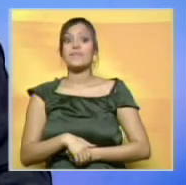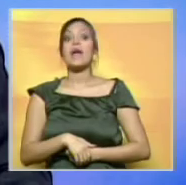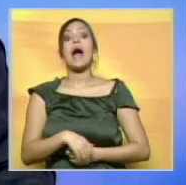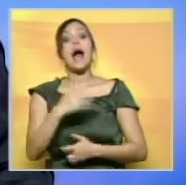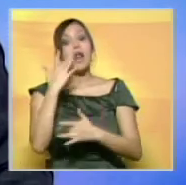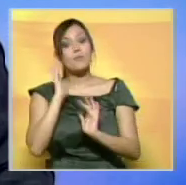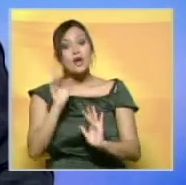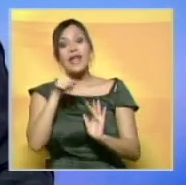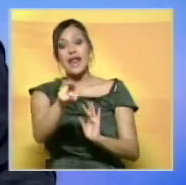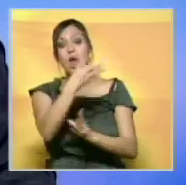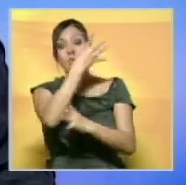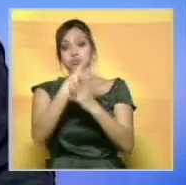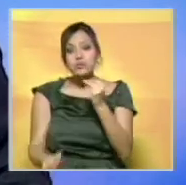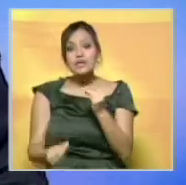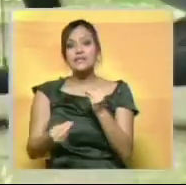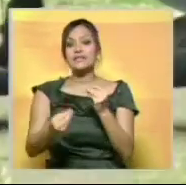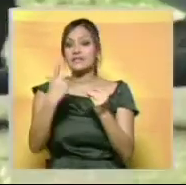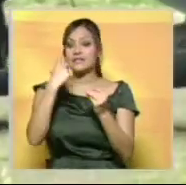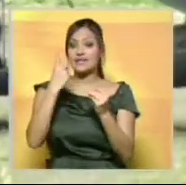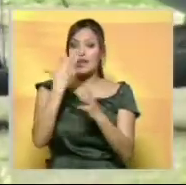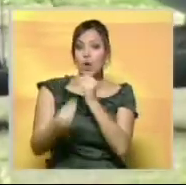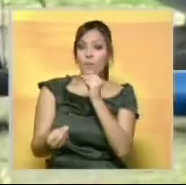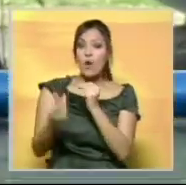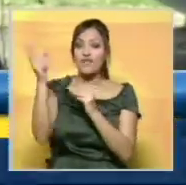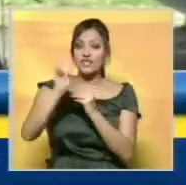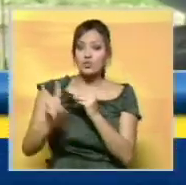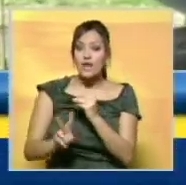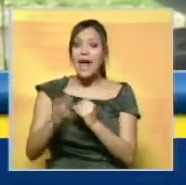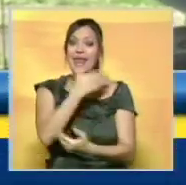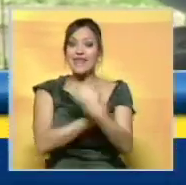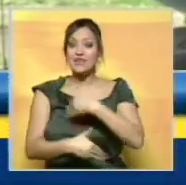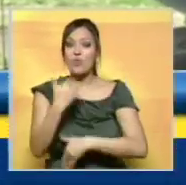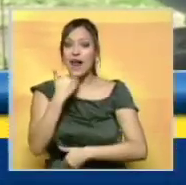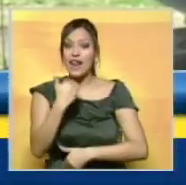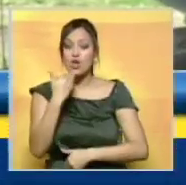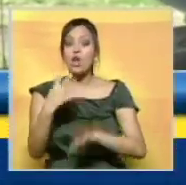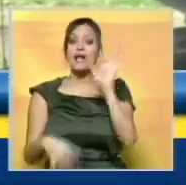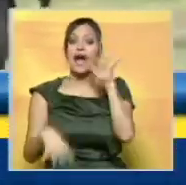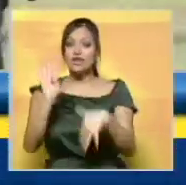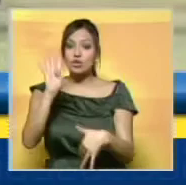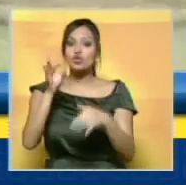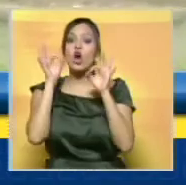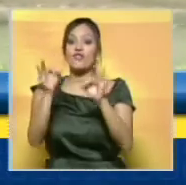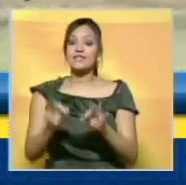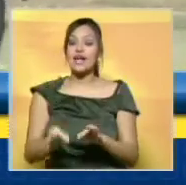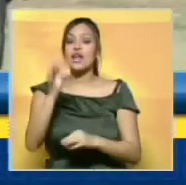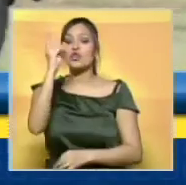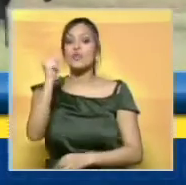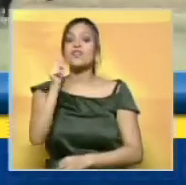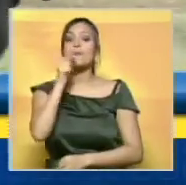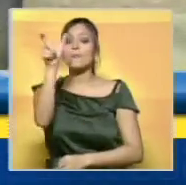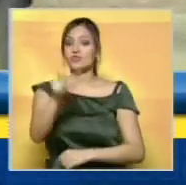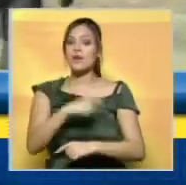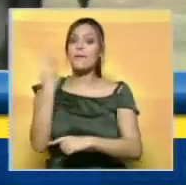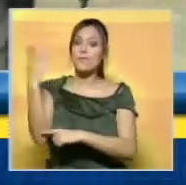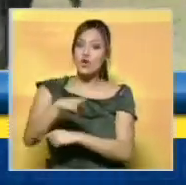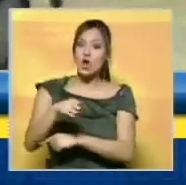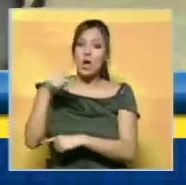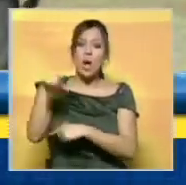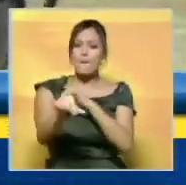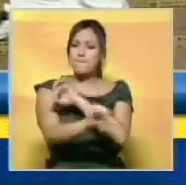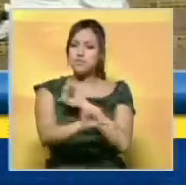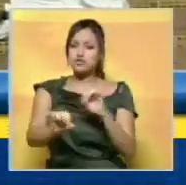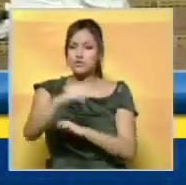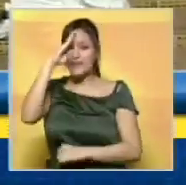haber huido herido a Venezuela. Las autoridades colombianas elevaron a 14 el balance oficial de muertos por el bombardeo militar en